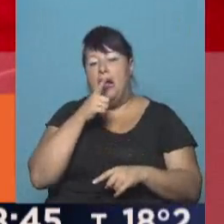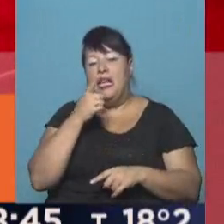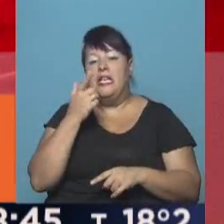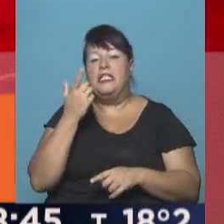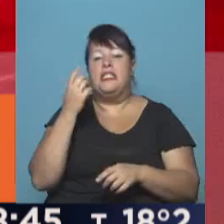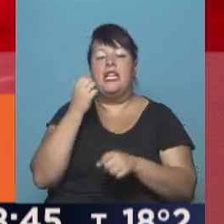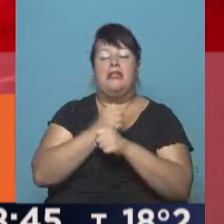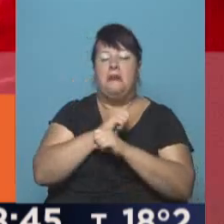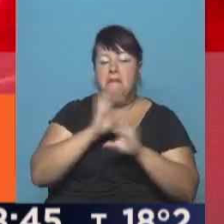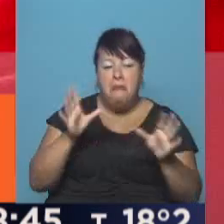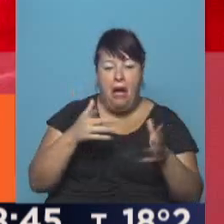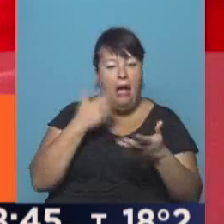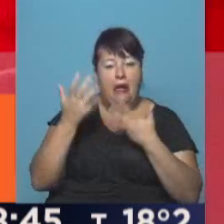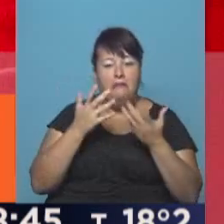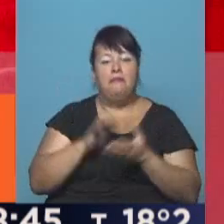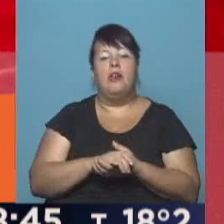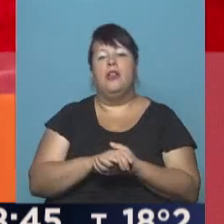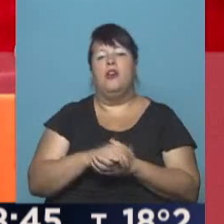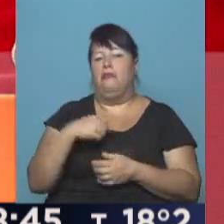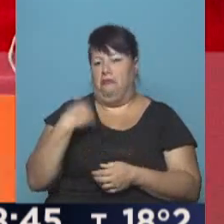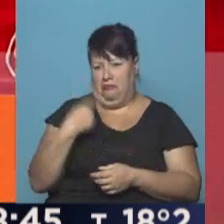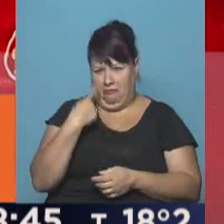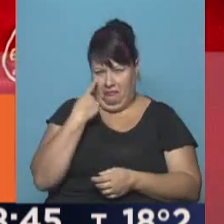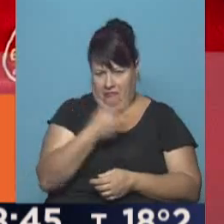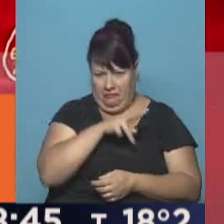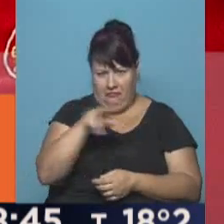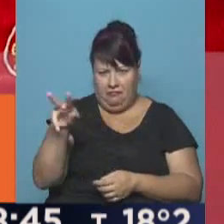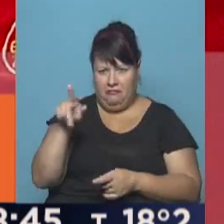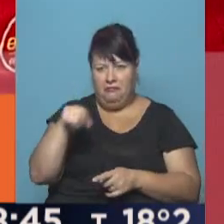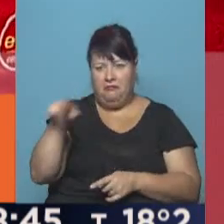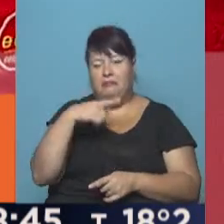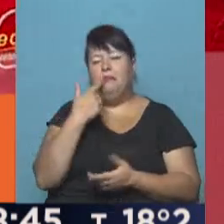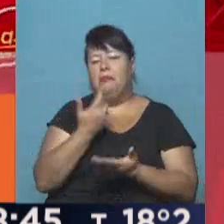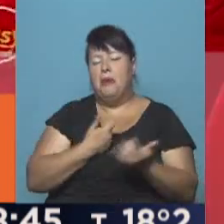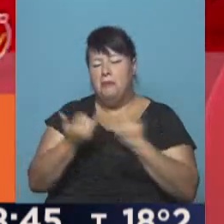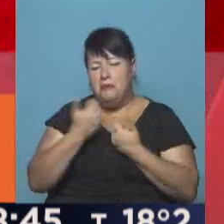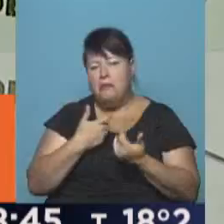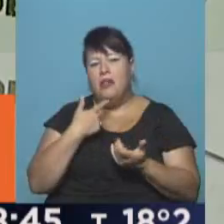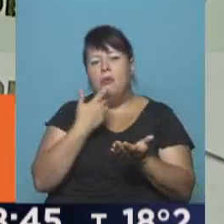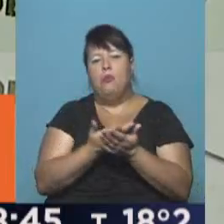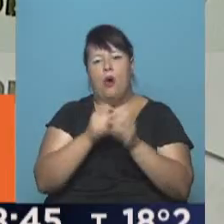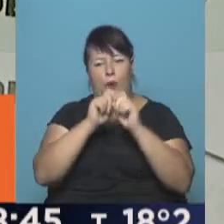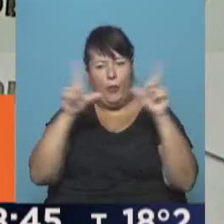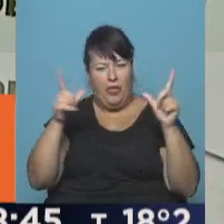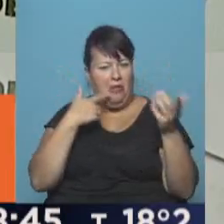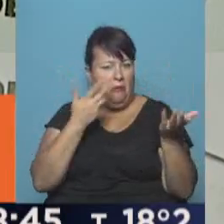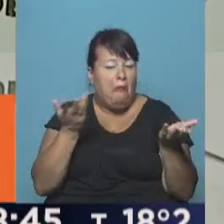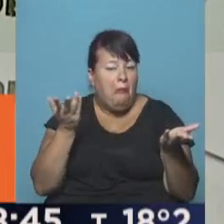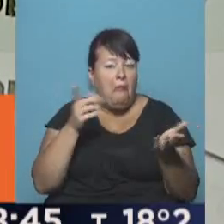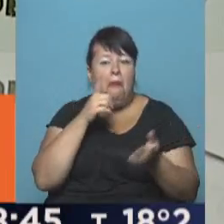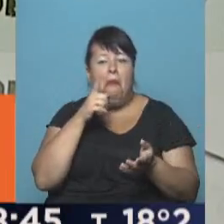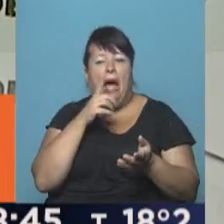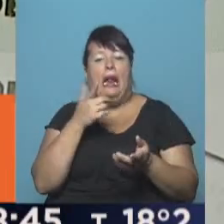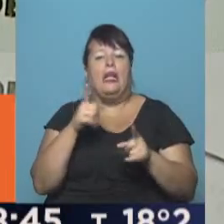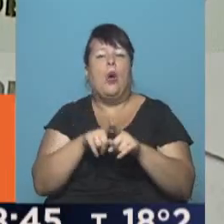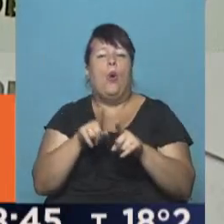al procedimiento. Cuando nosotros vemos lo que ellos están planteando, nos muestran unas imágenes que no dicen nada, un supuesto